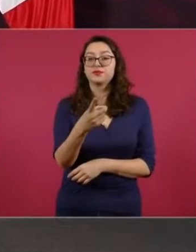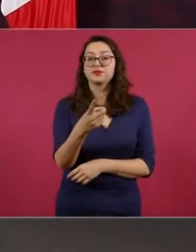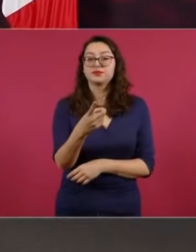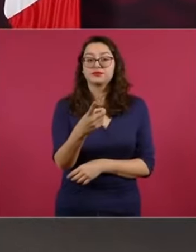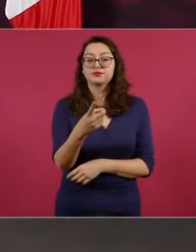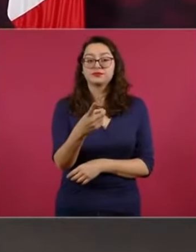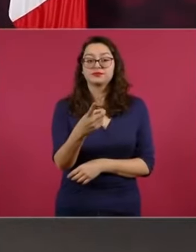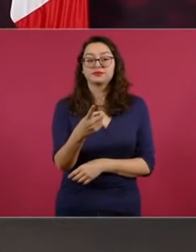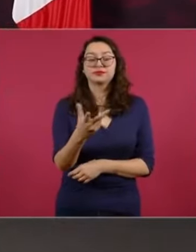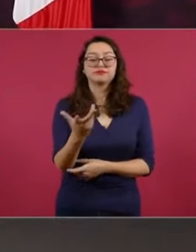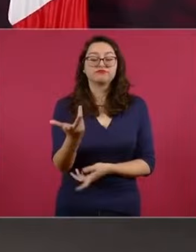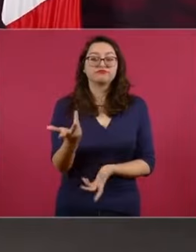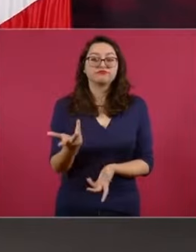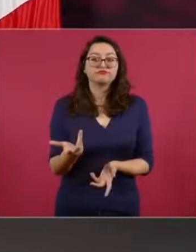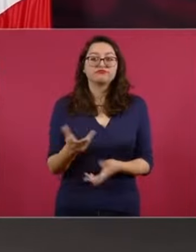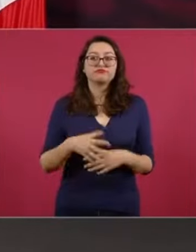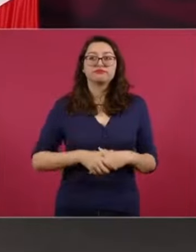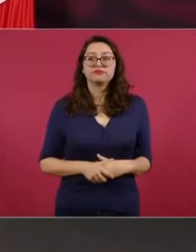la política